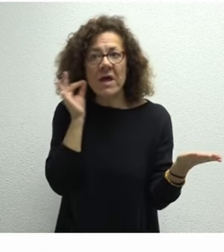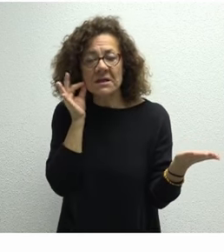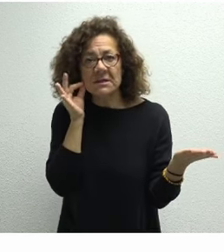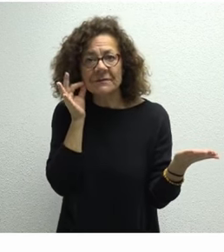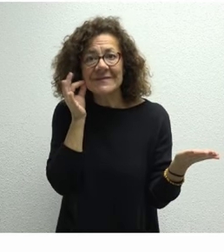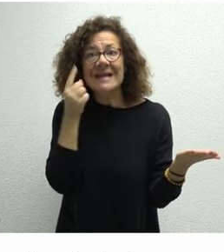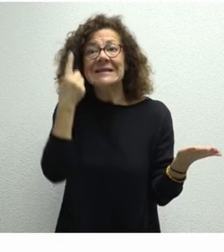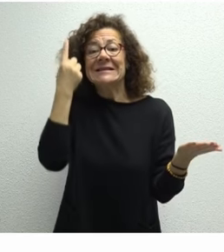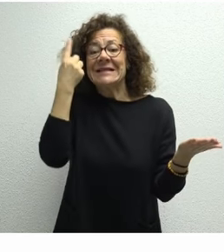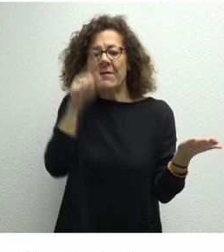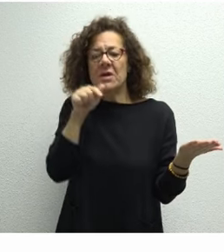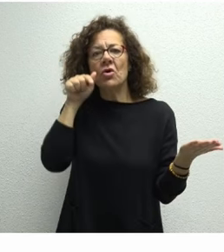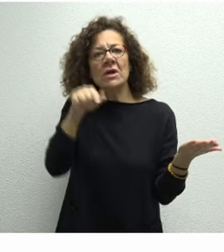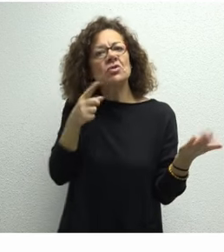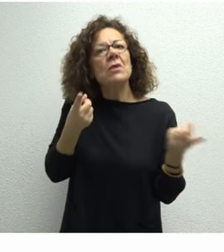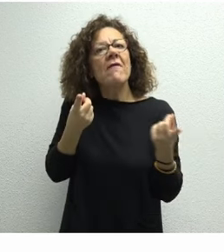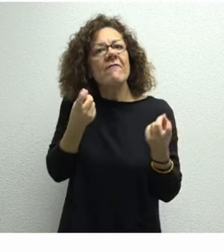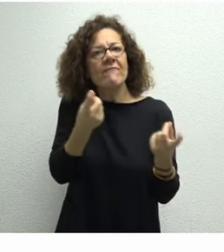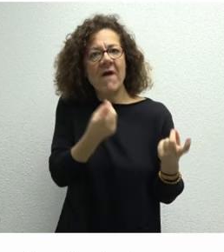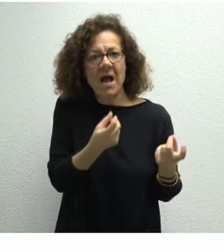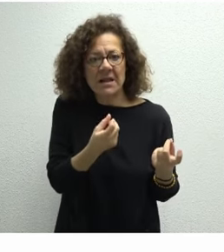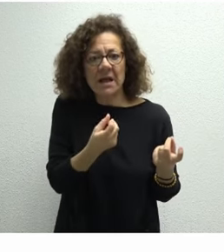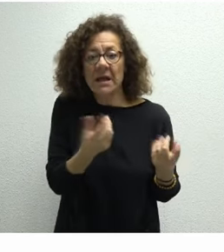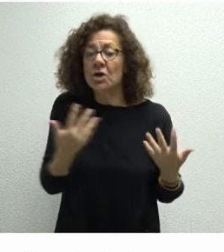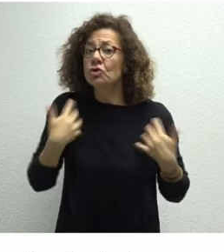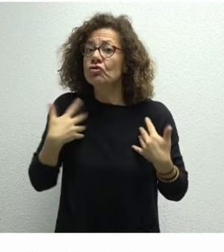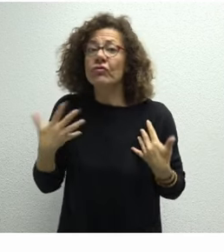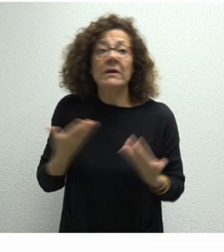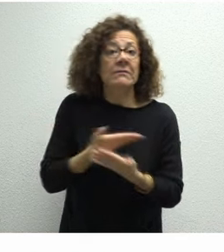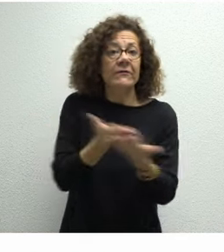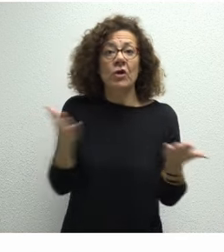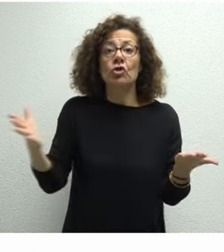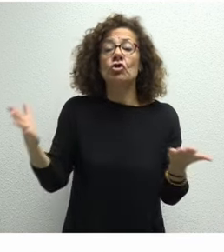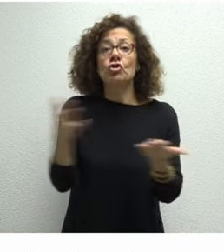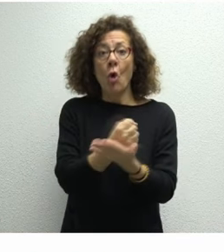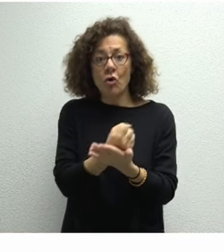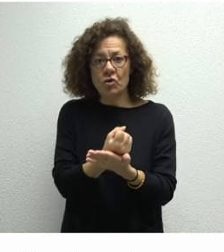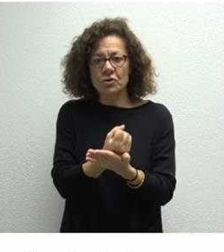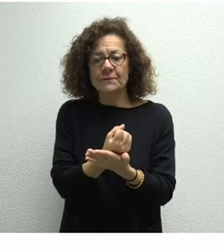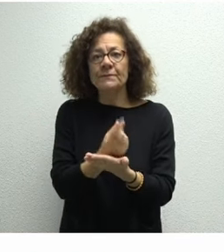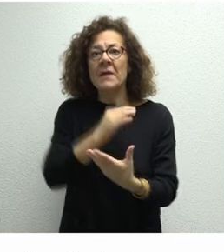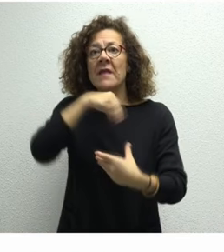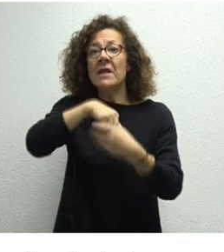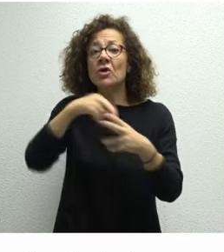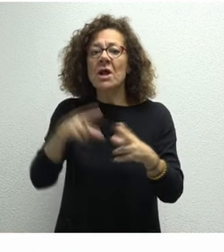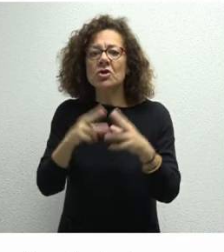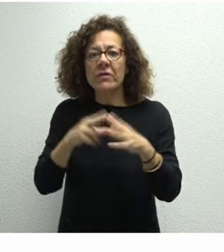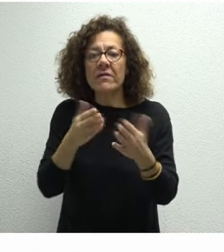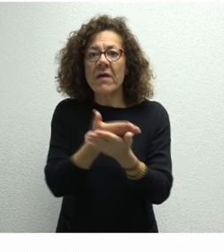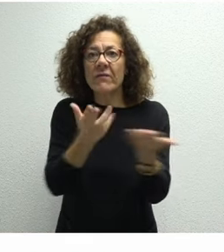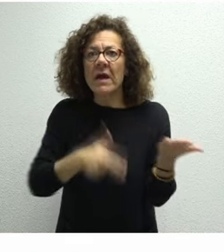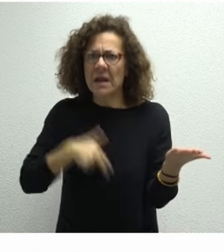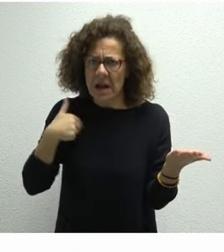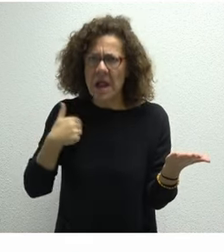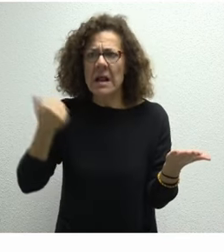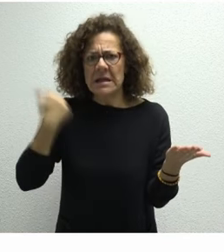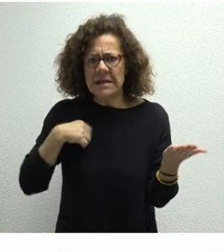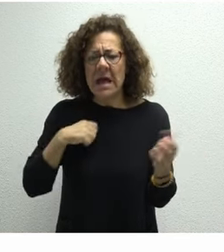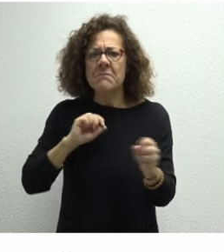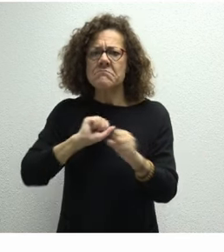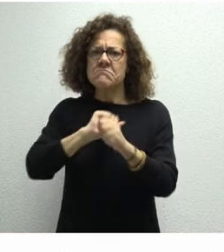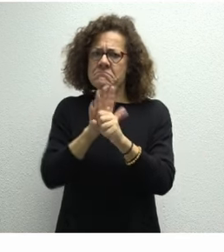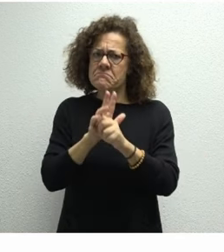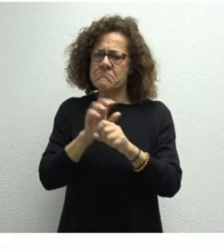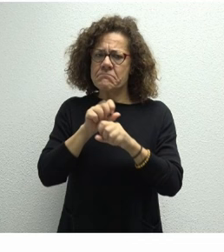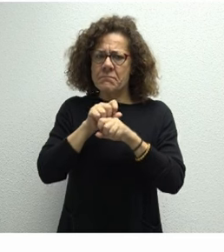teniendo en cuenta que es un déficit que sufre todo el mundo en en la en la sociedad en general no lo llevamos viendo desde la pandemia